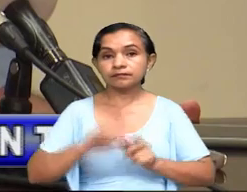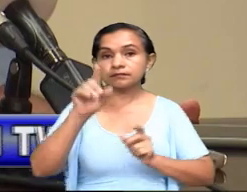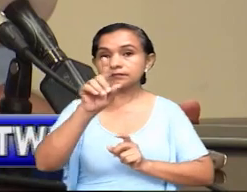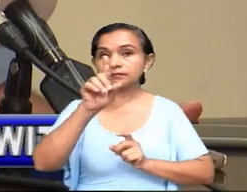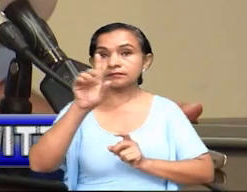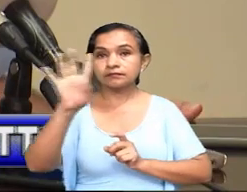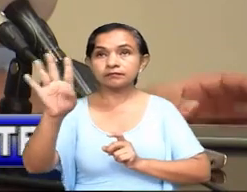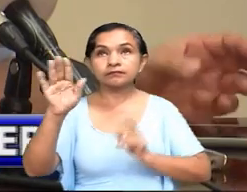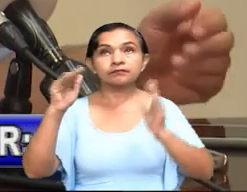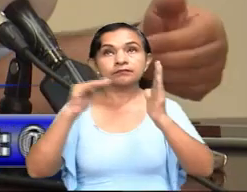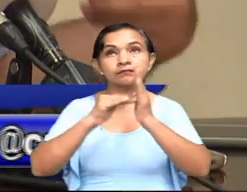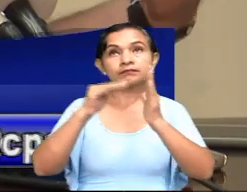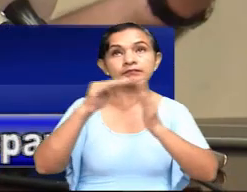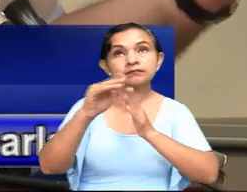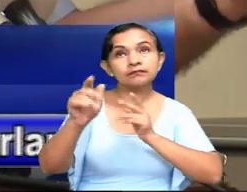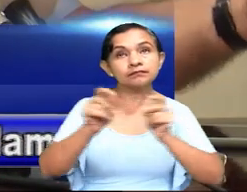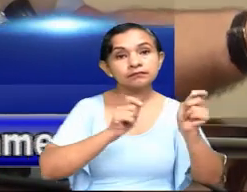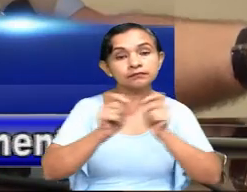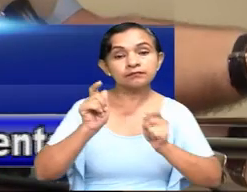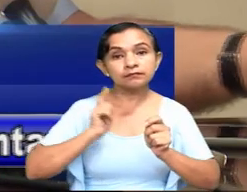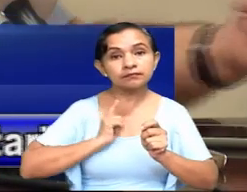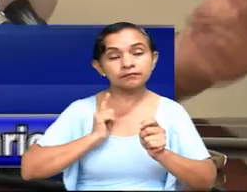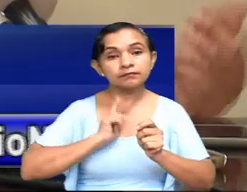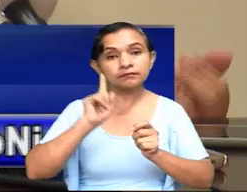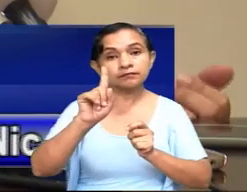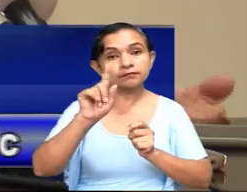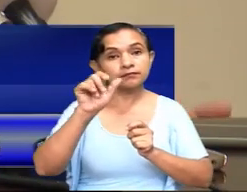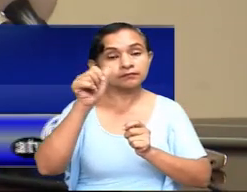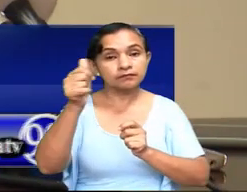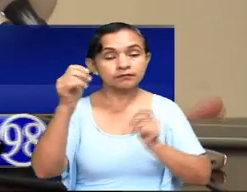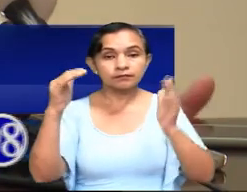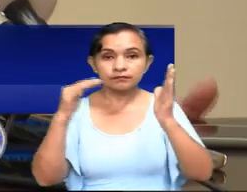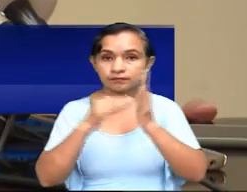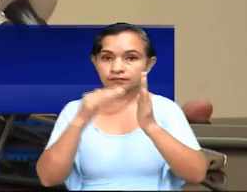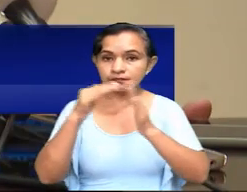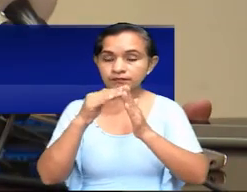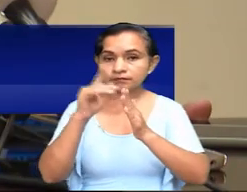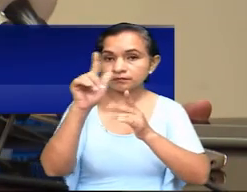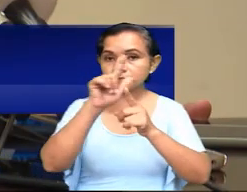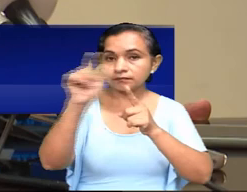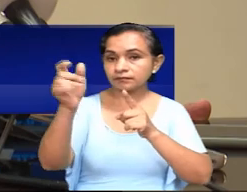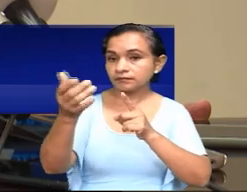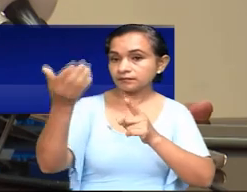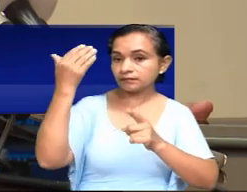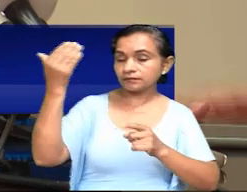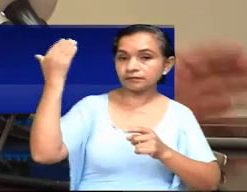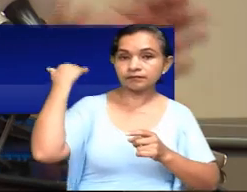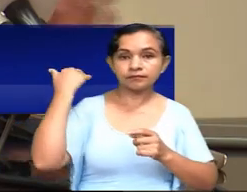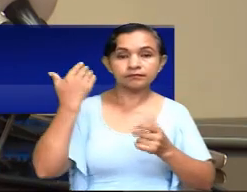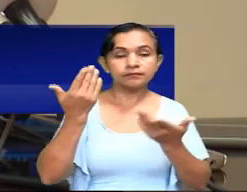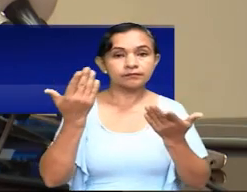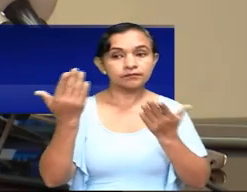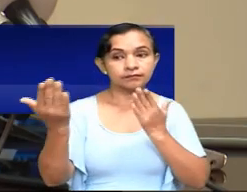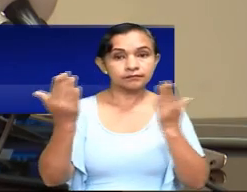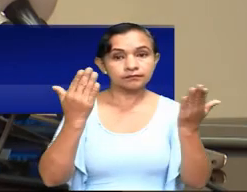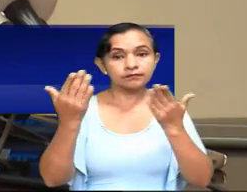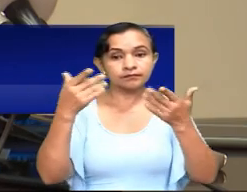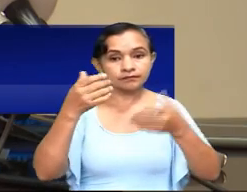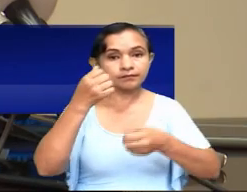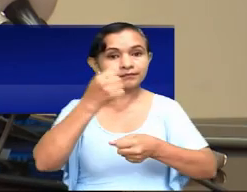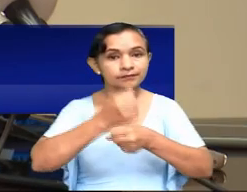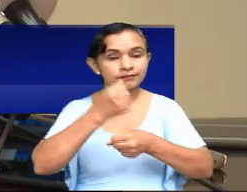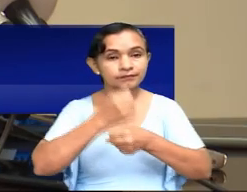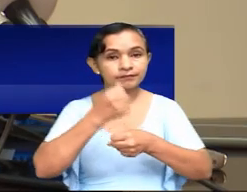millones adicionales, porque ya habíamos contratado 16 millones hace como un mes. Paralelo a esta mano de